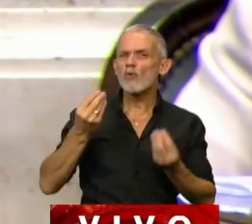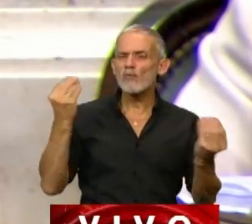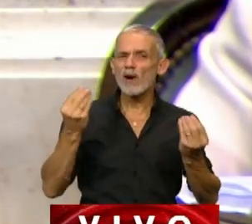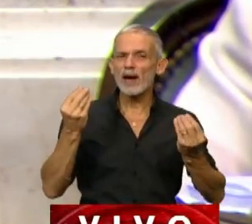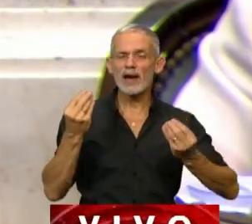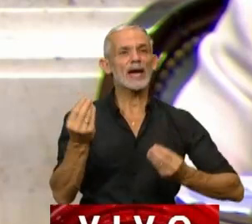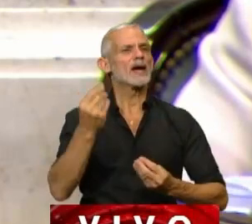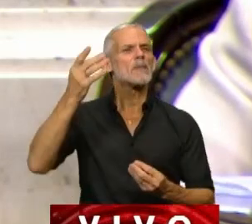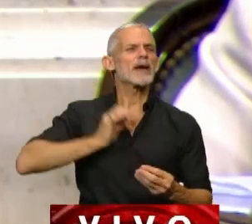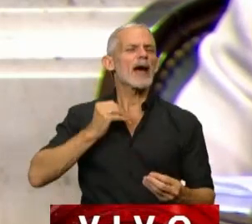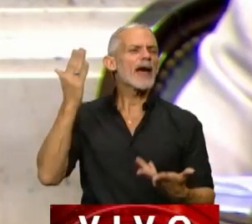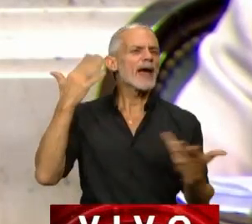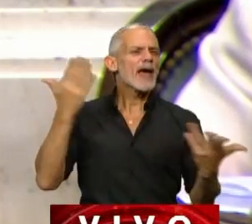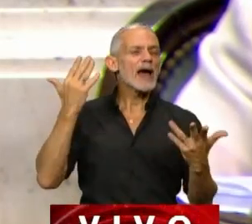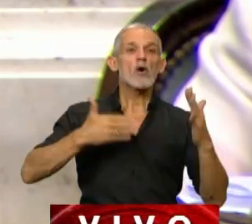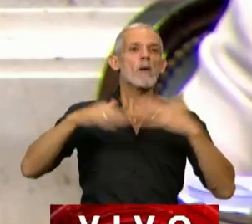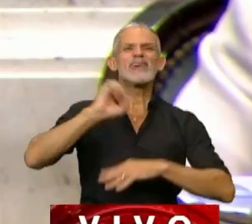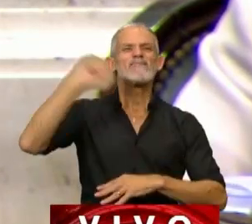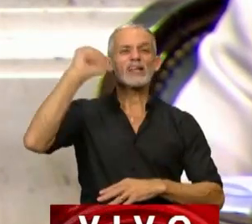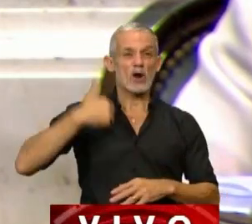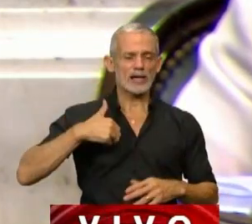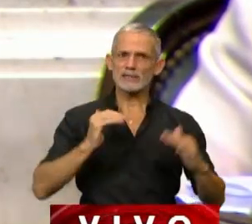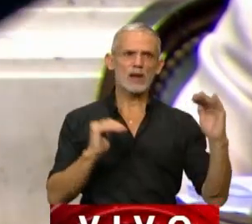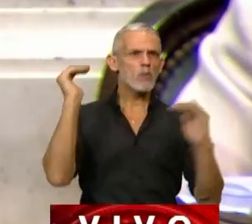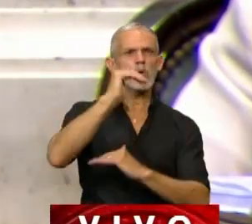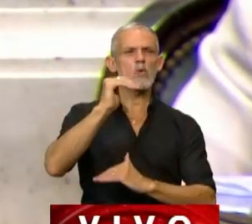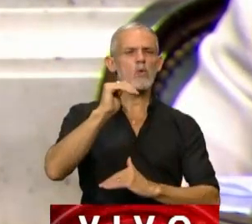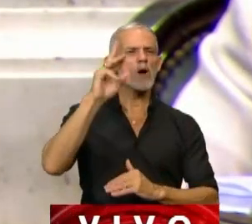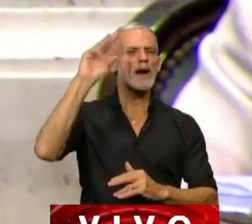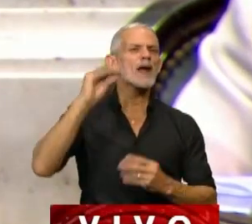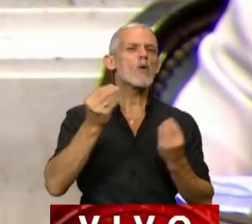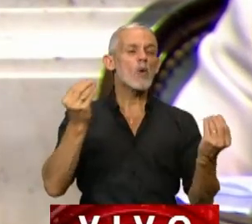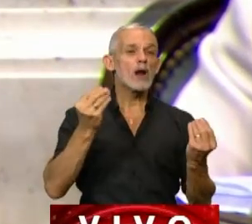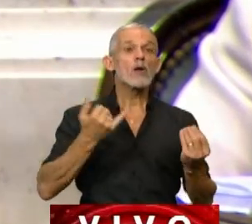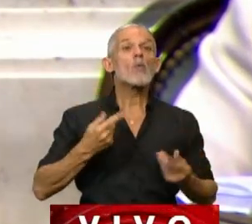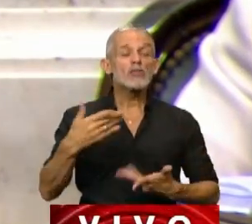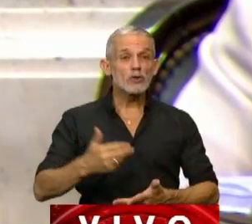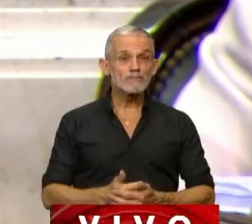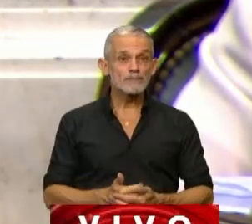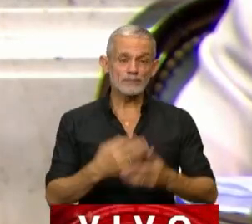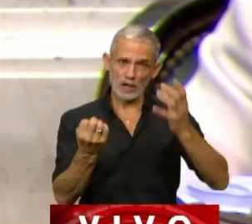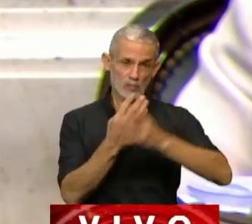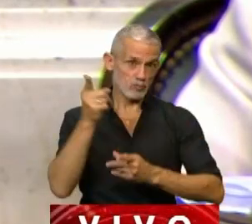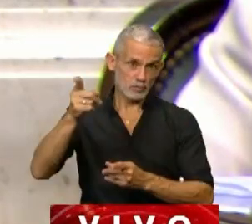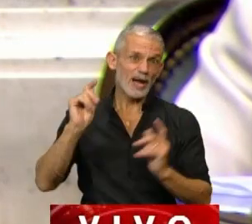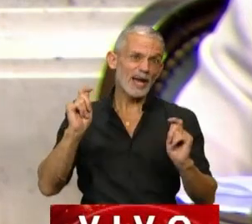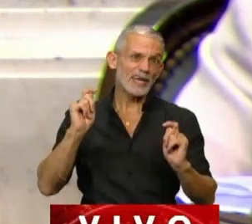qué año fue la mayor inflación en Argentina desde la convertibilidad hasta ahora? Creación de